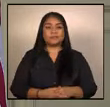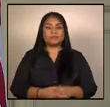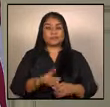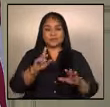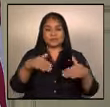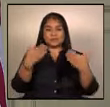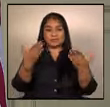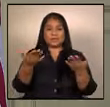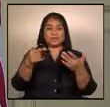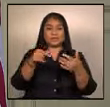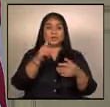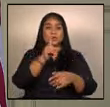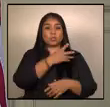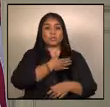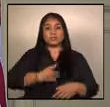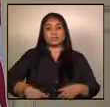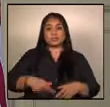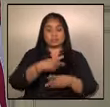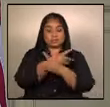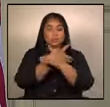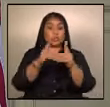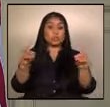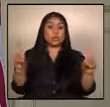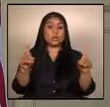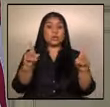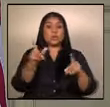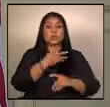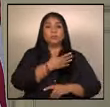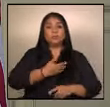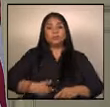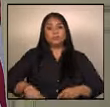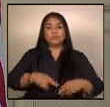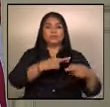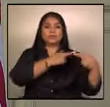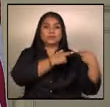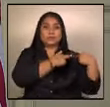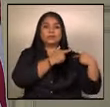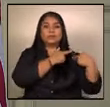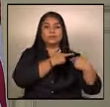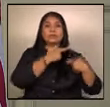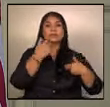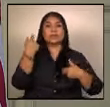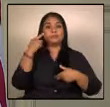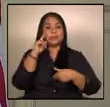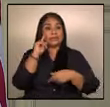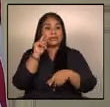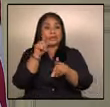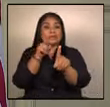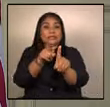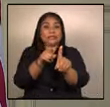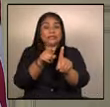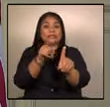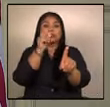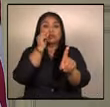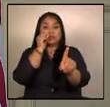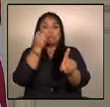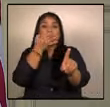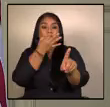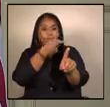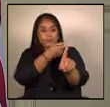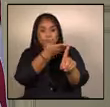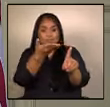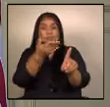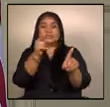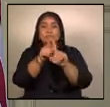brindar un Estado democrático, un gobierno responsable hacia las y los ciudadanos y